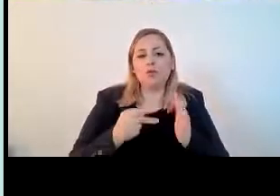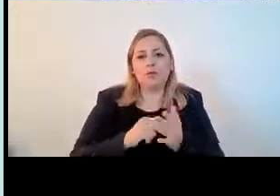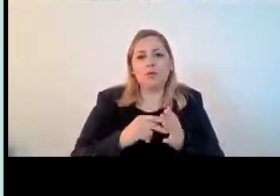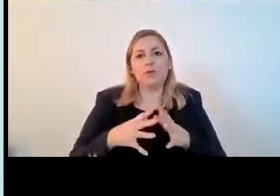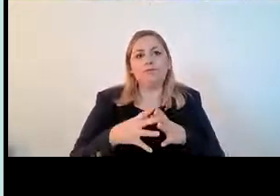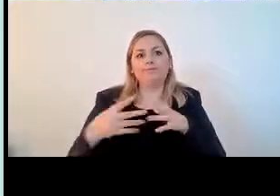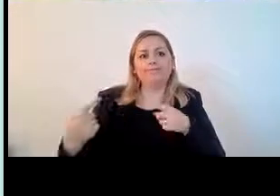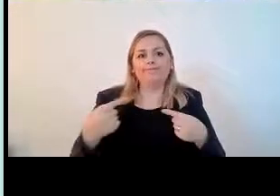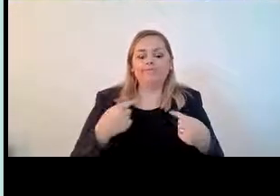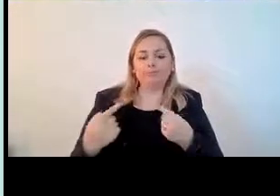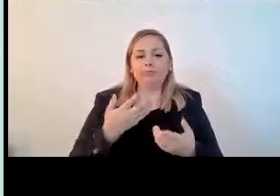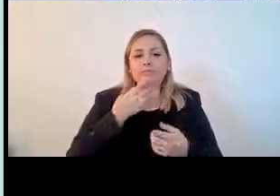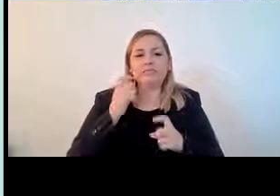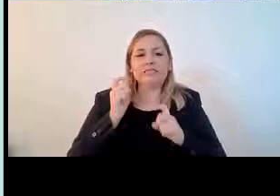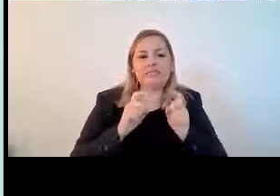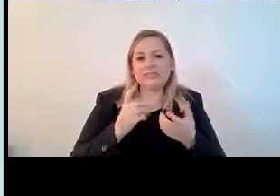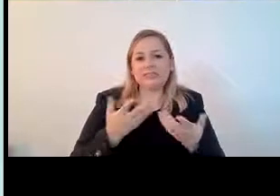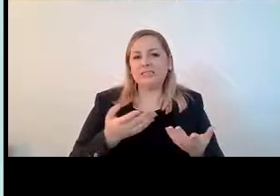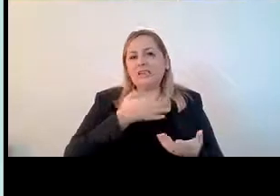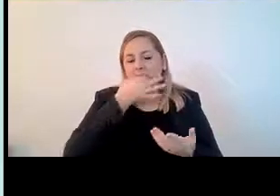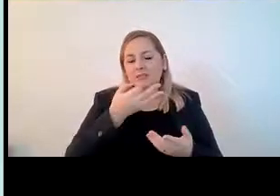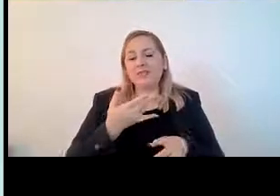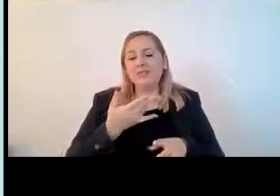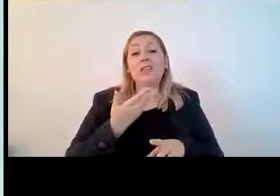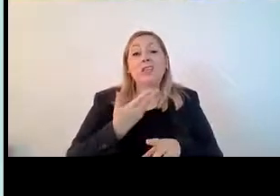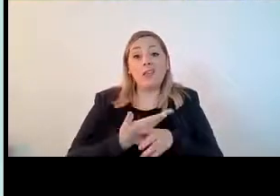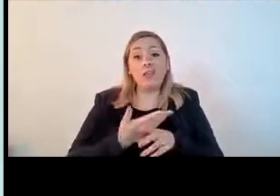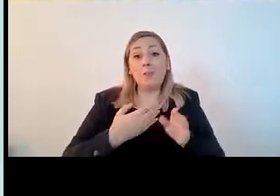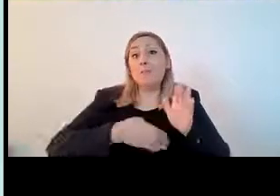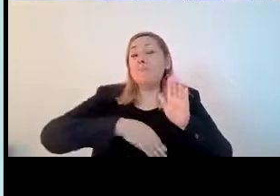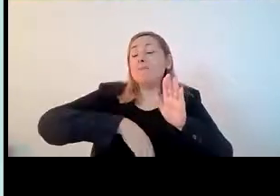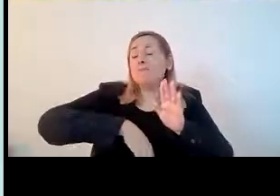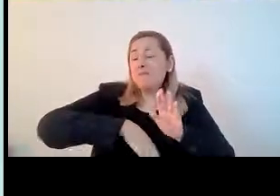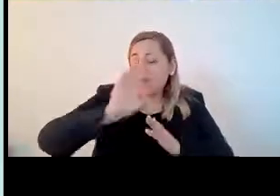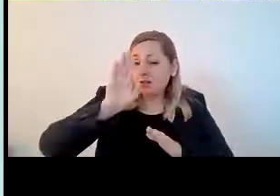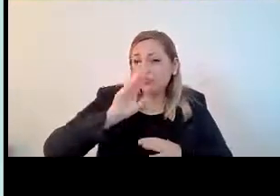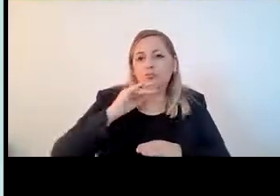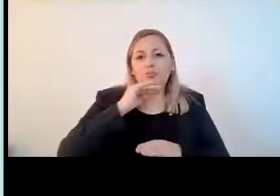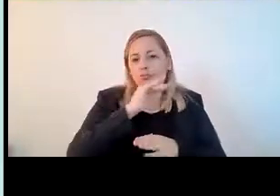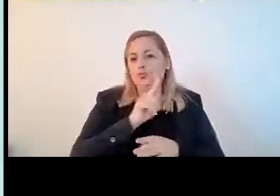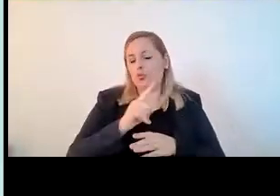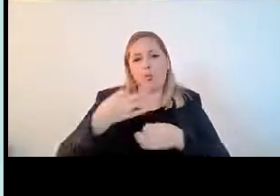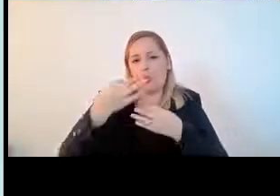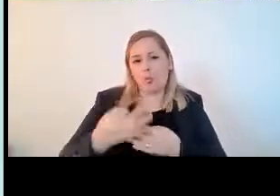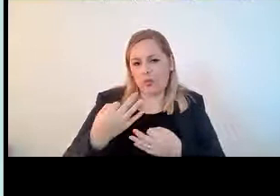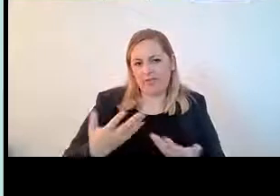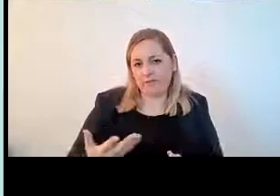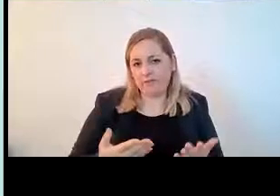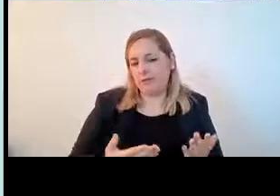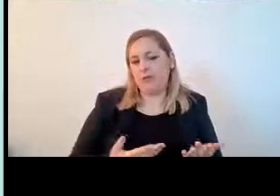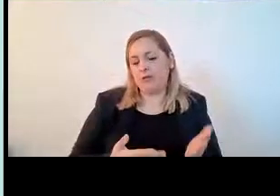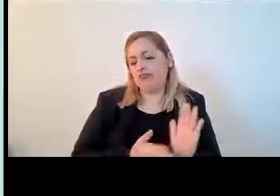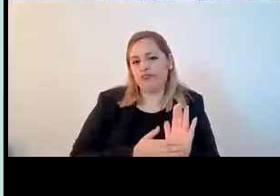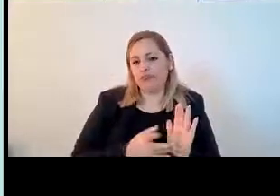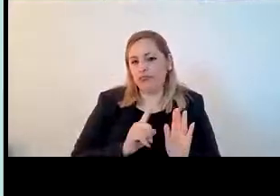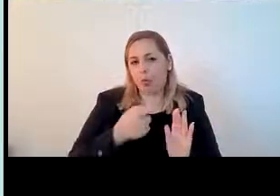y crítica, aduciendo que habría un sobreuso que no se justifica, ¿ya? Y eso es importante,